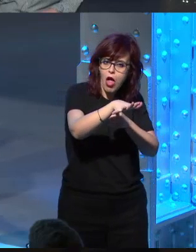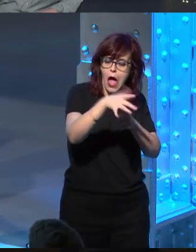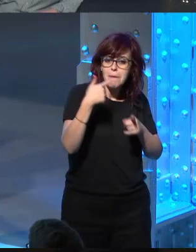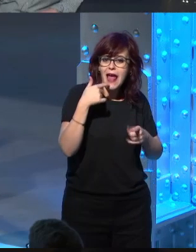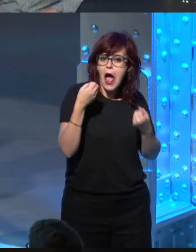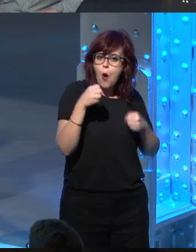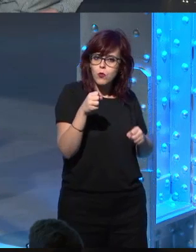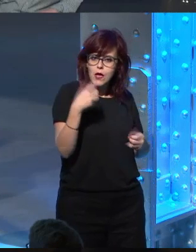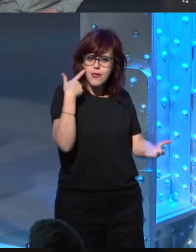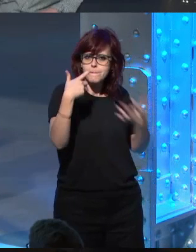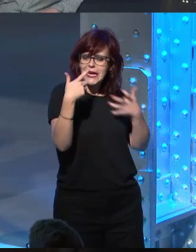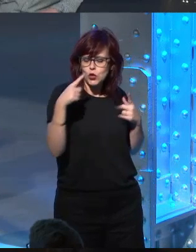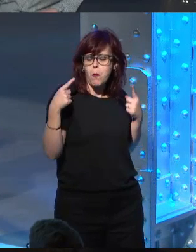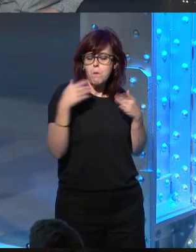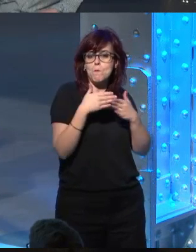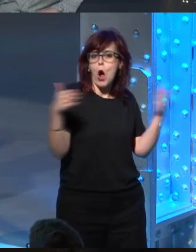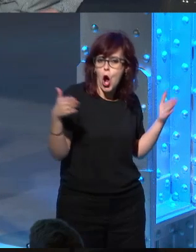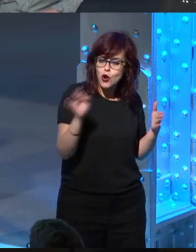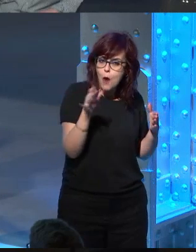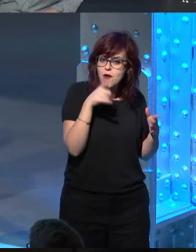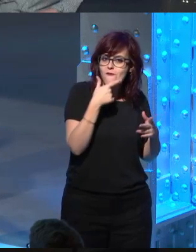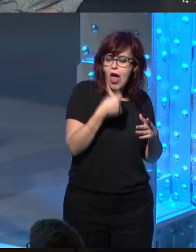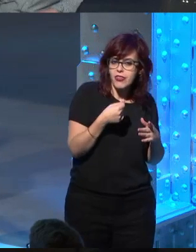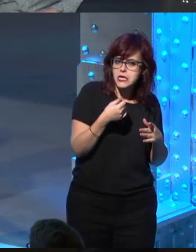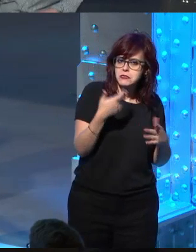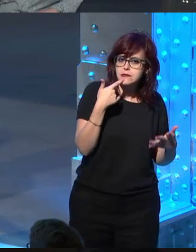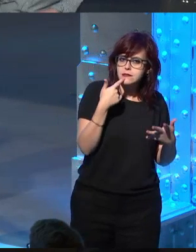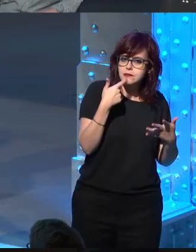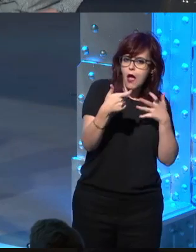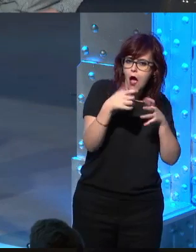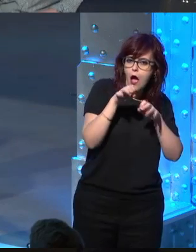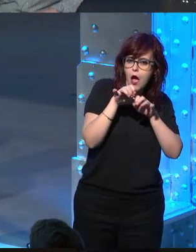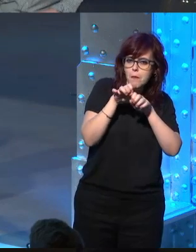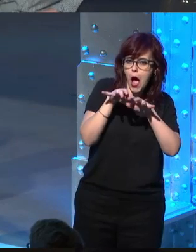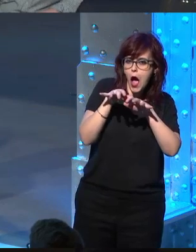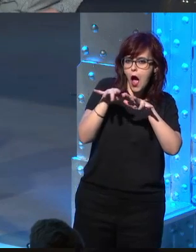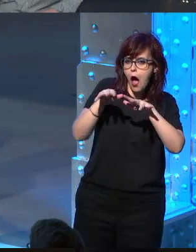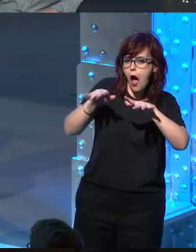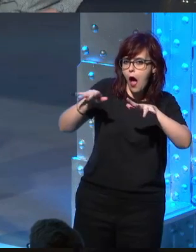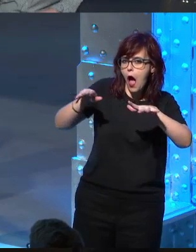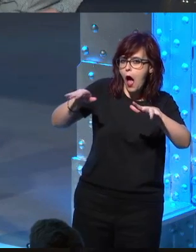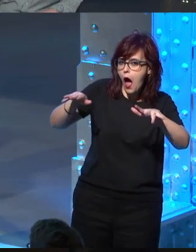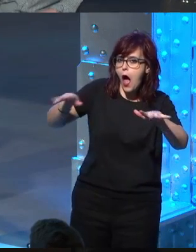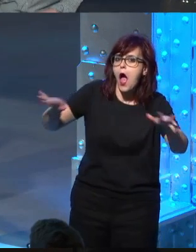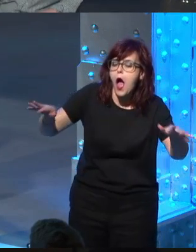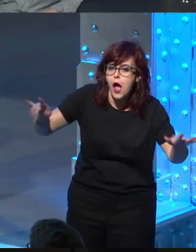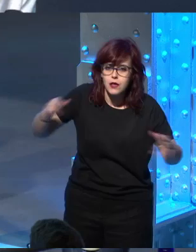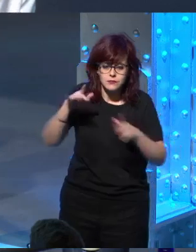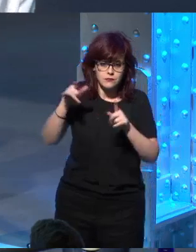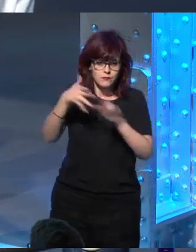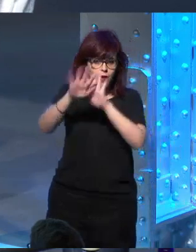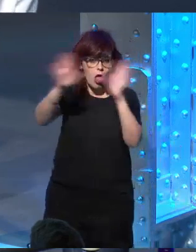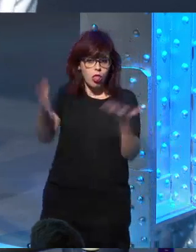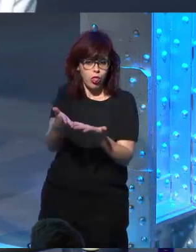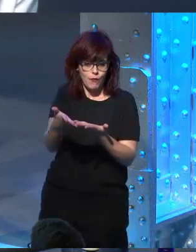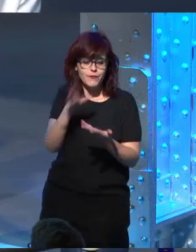primer impacto de gente que lo ve, sí que se va corriendo la voz y mucha gente termina entrando a ese tema, ¿no? Adrián. Al final te recompensa. Y luego